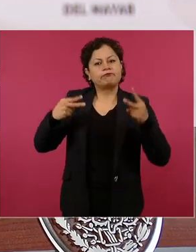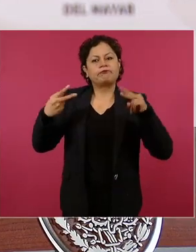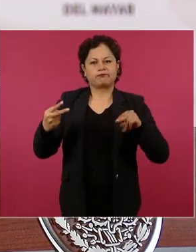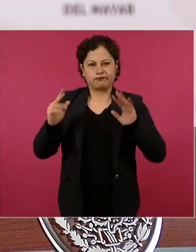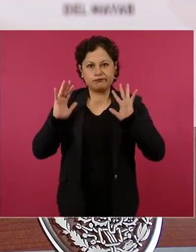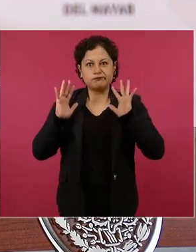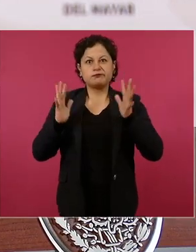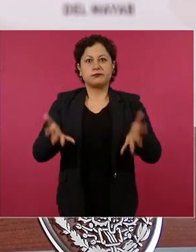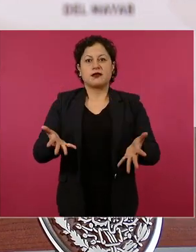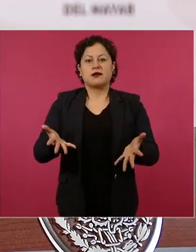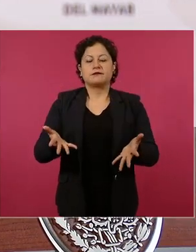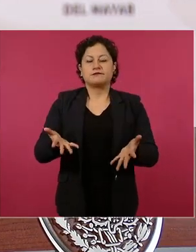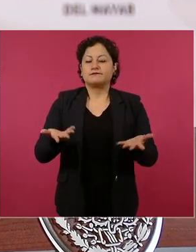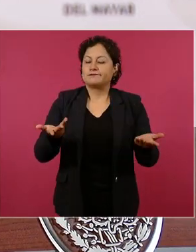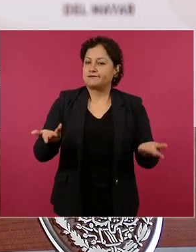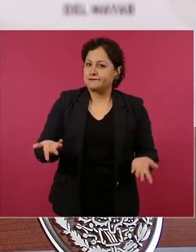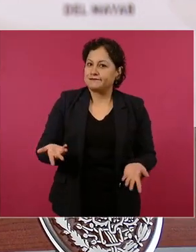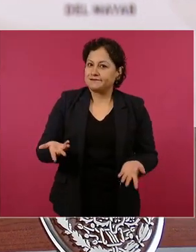manera